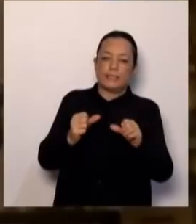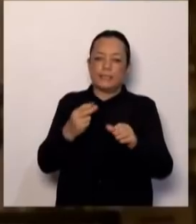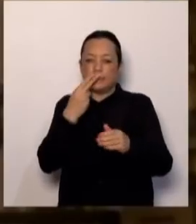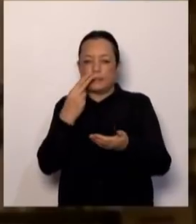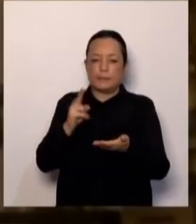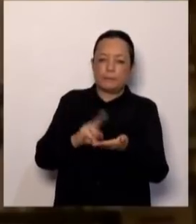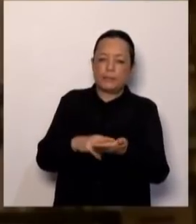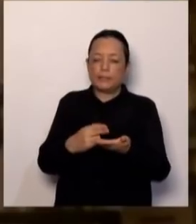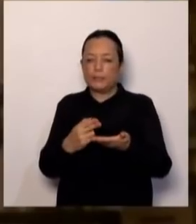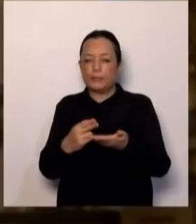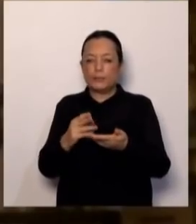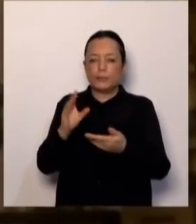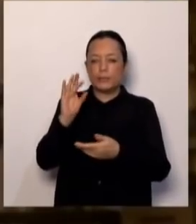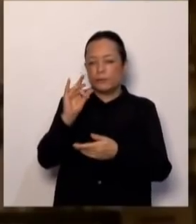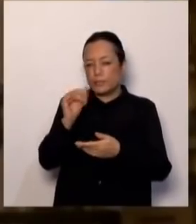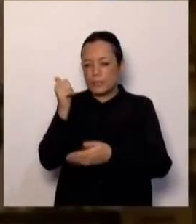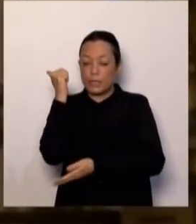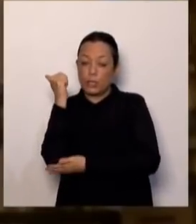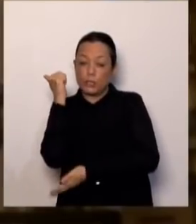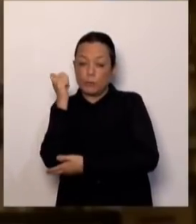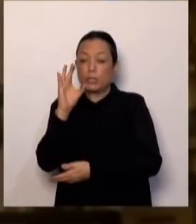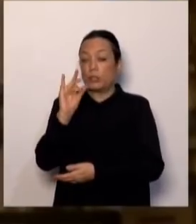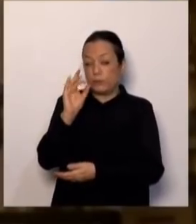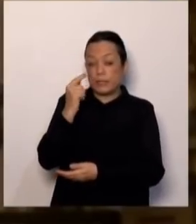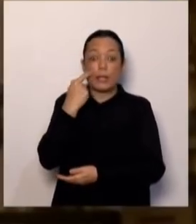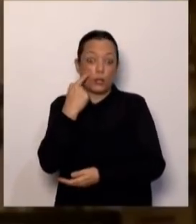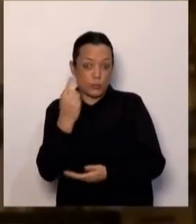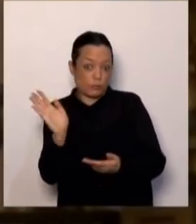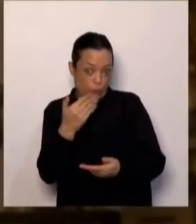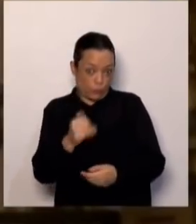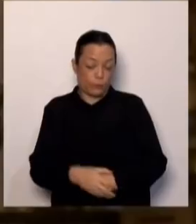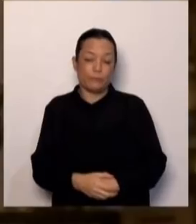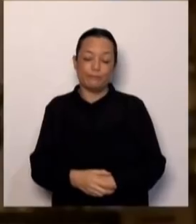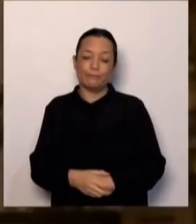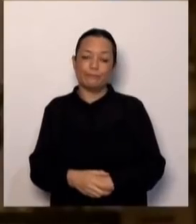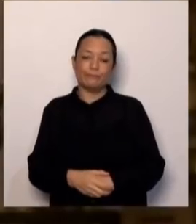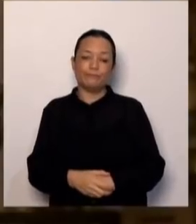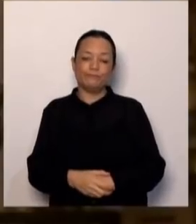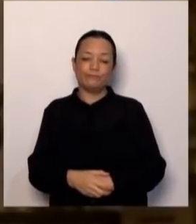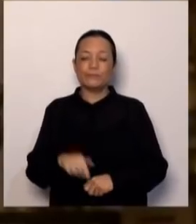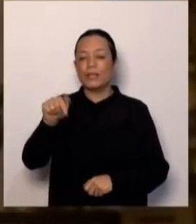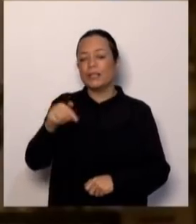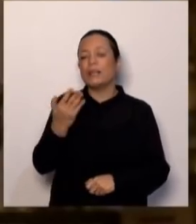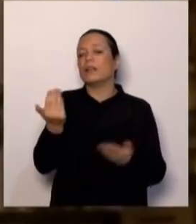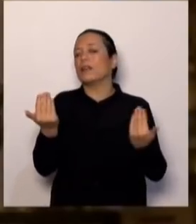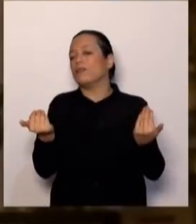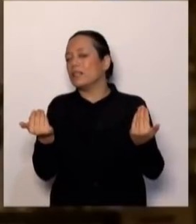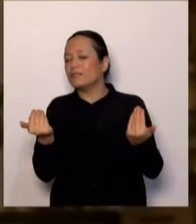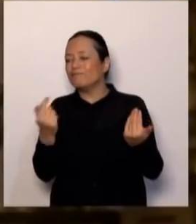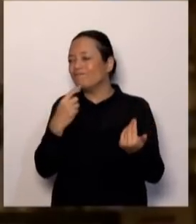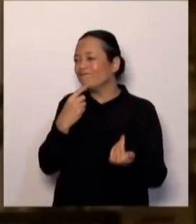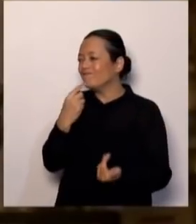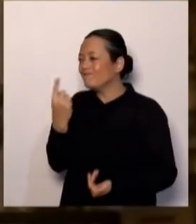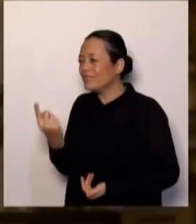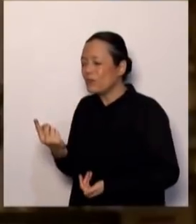económico del país ya lo tenemos bastante conocido. Pero aquí hay que ver por qué le preguntan a